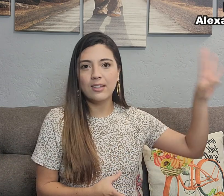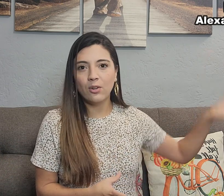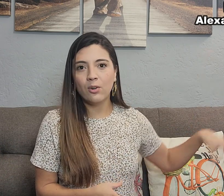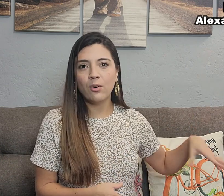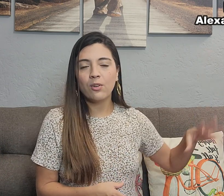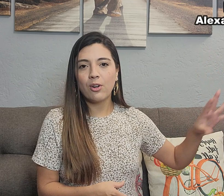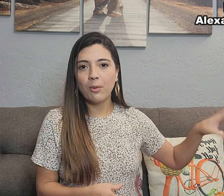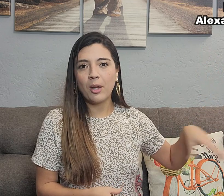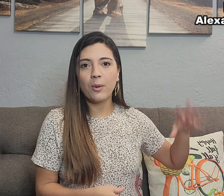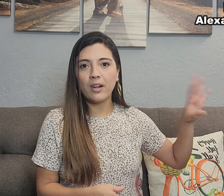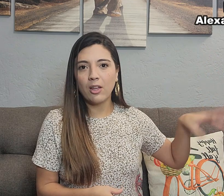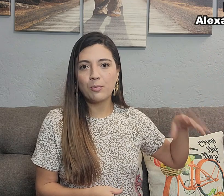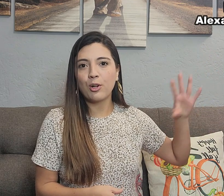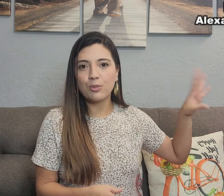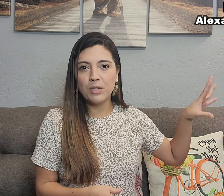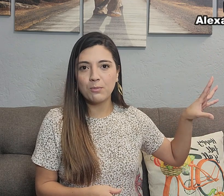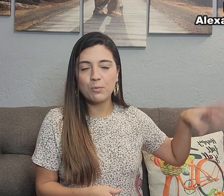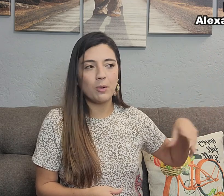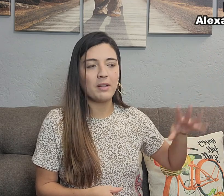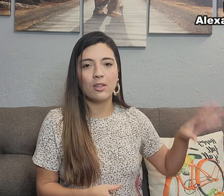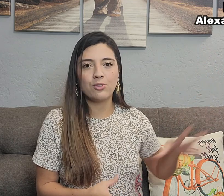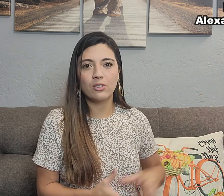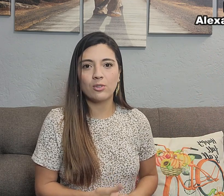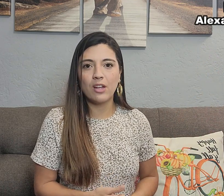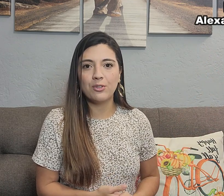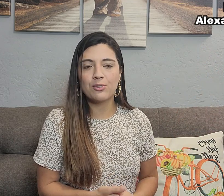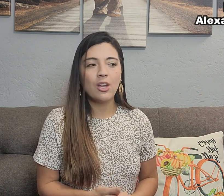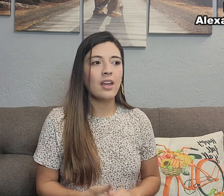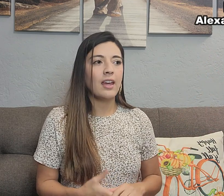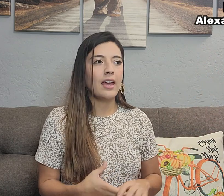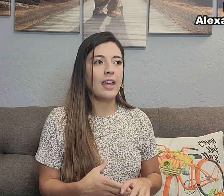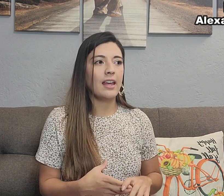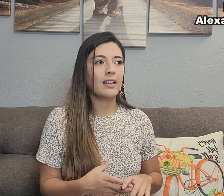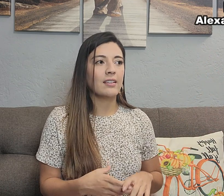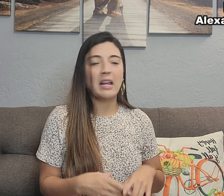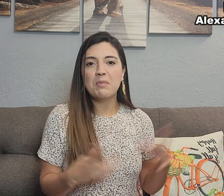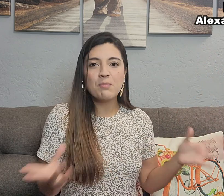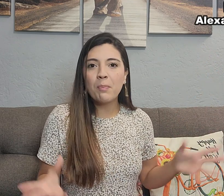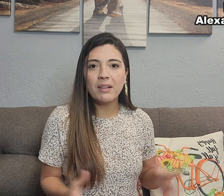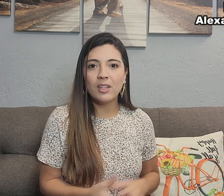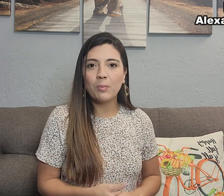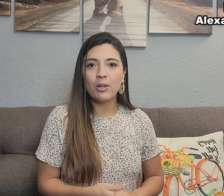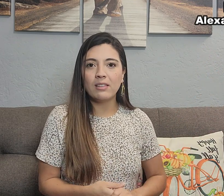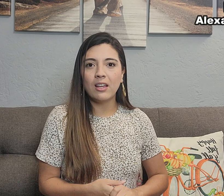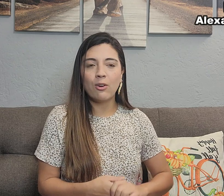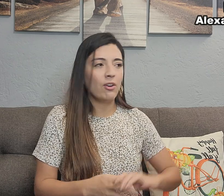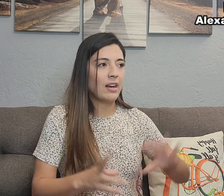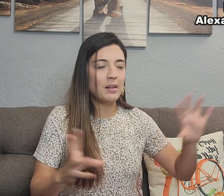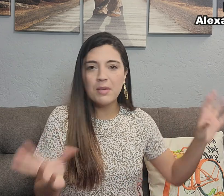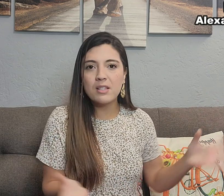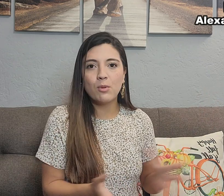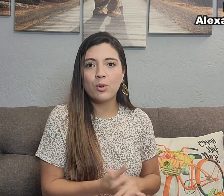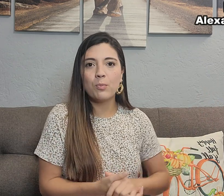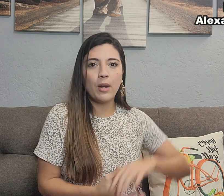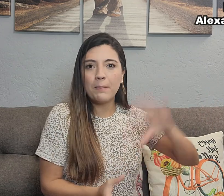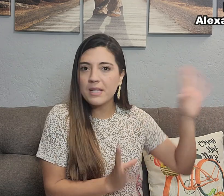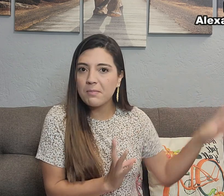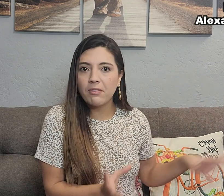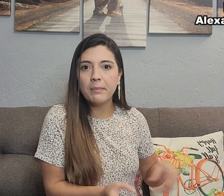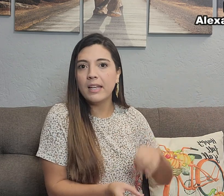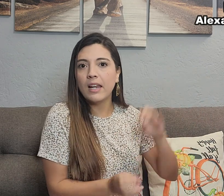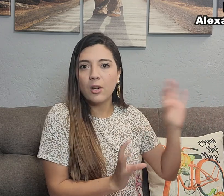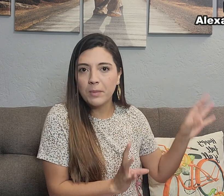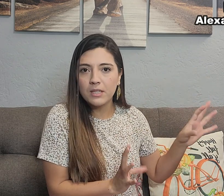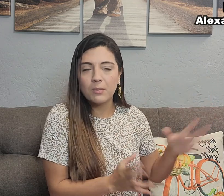ha sido Colombia gobernados por los mismos por más de 200 años, el mismo partido político, el mismo grupo, la